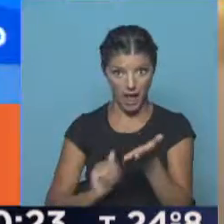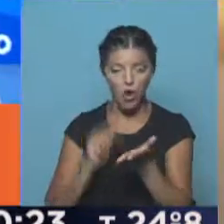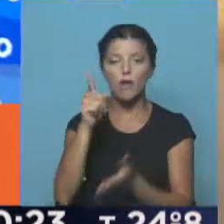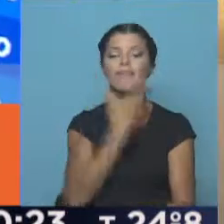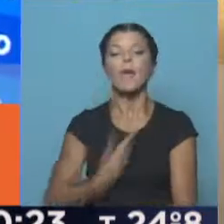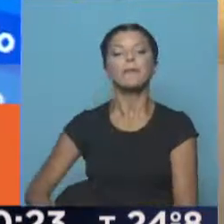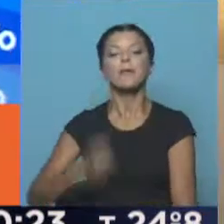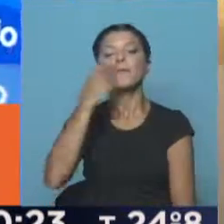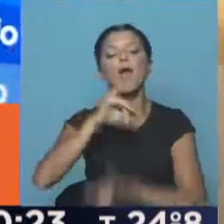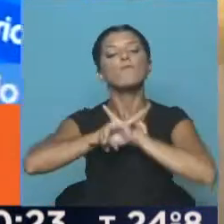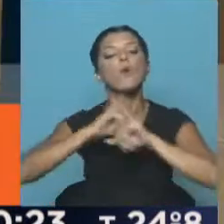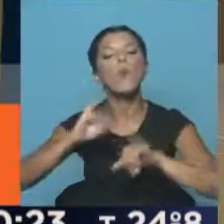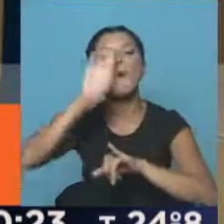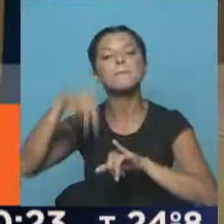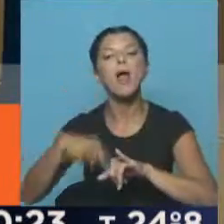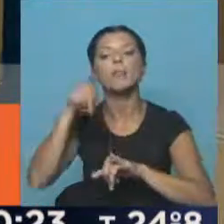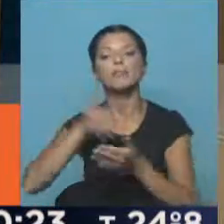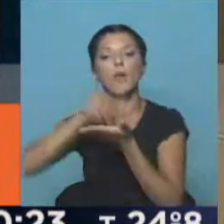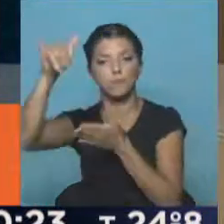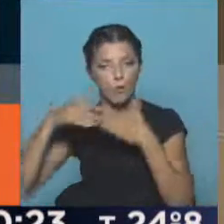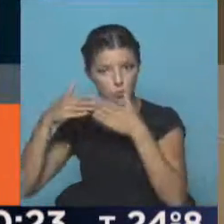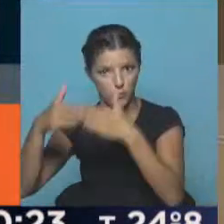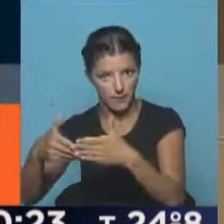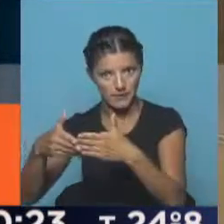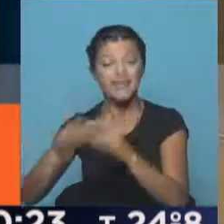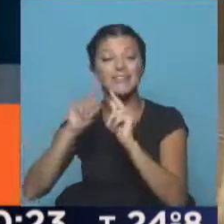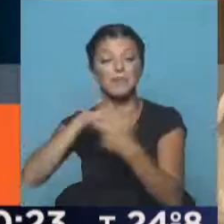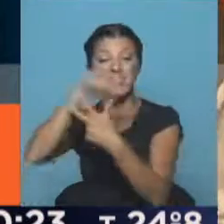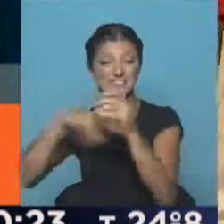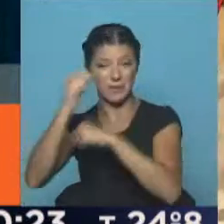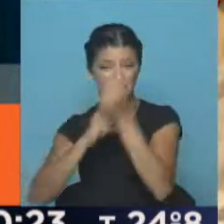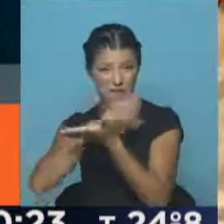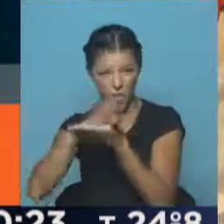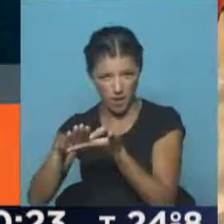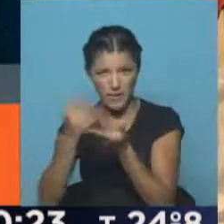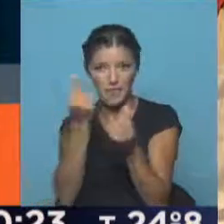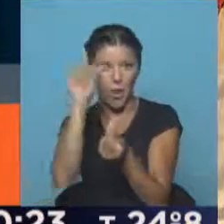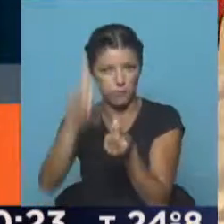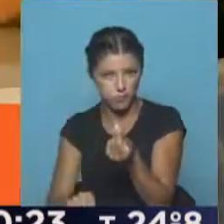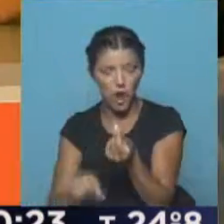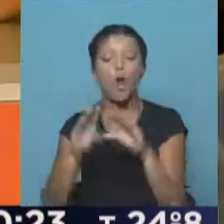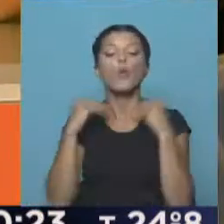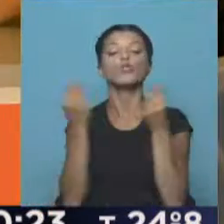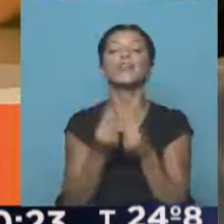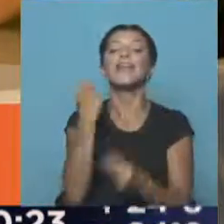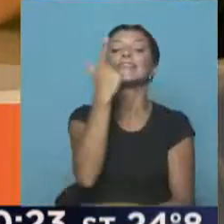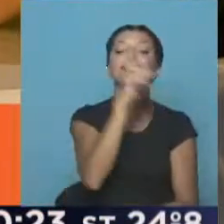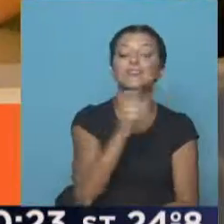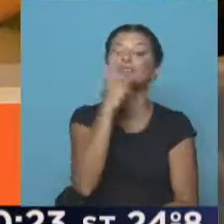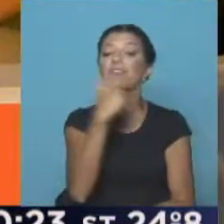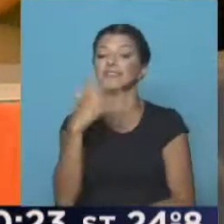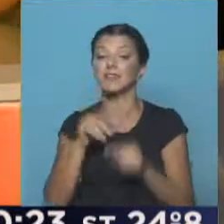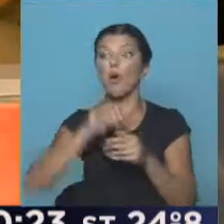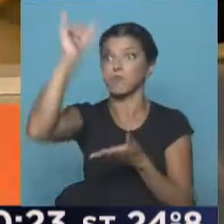de aeronavegación y con él el ingreso de las aerolíneas low cost, con un total de 135 rutas a lo largo del país y